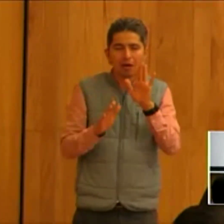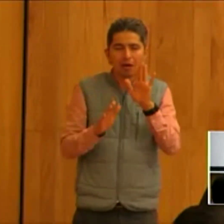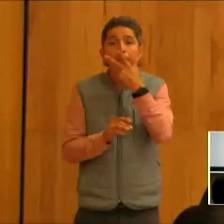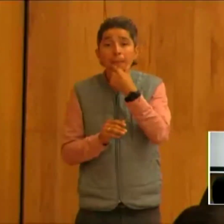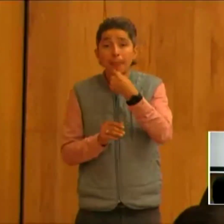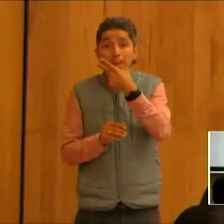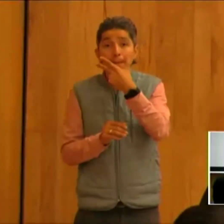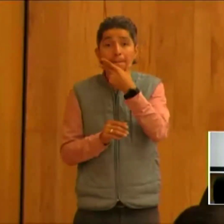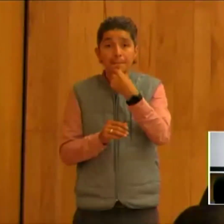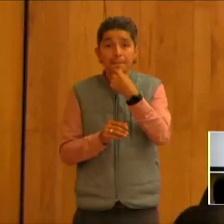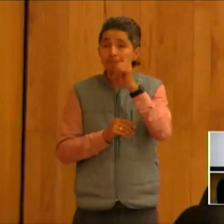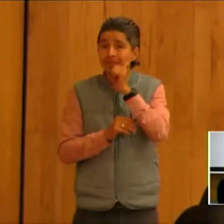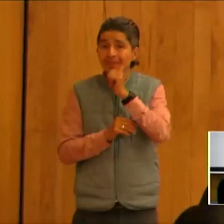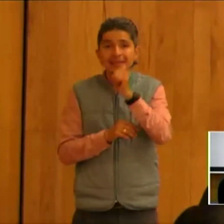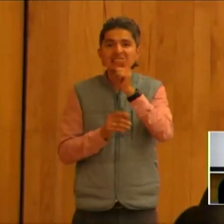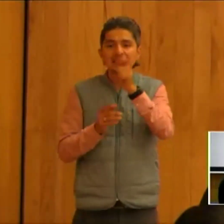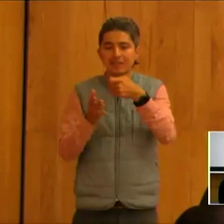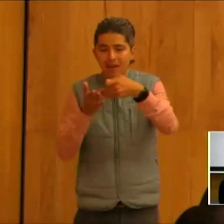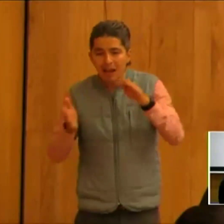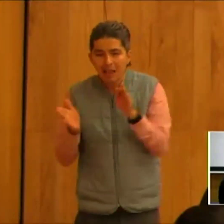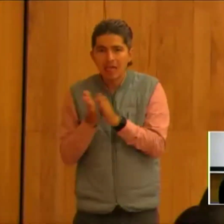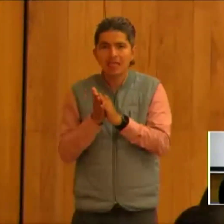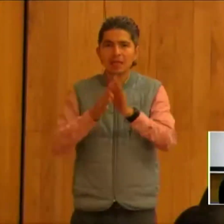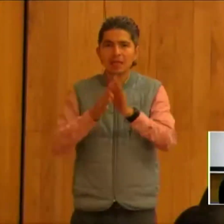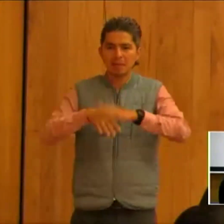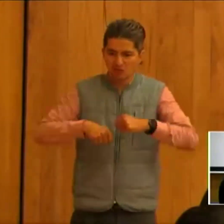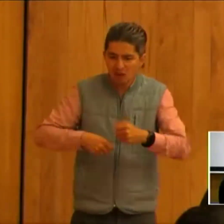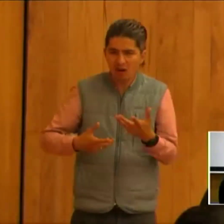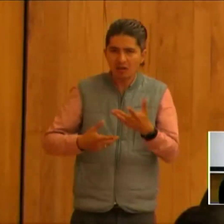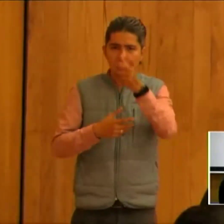género masculino, es valiente, es fuerte y es